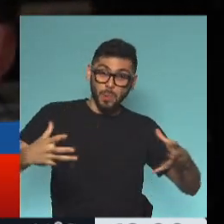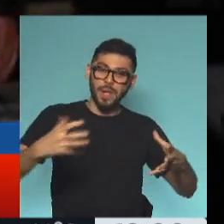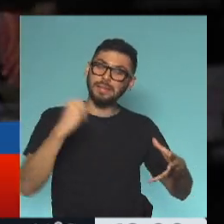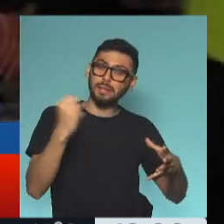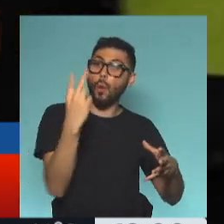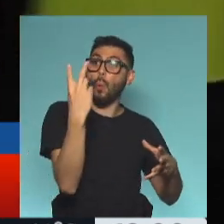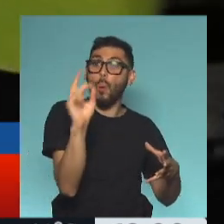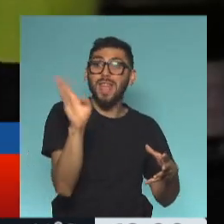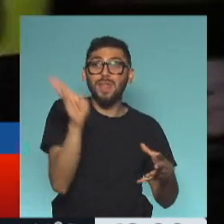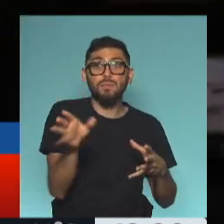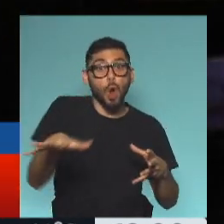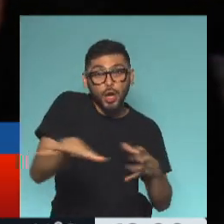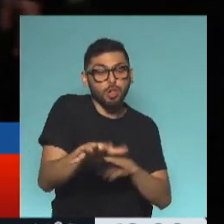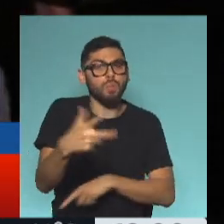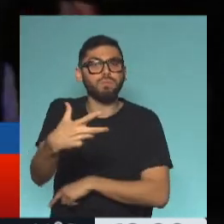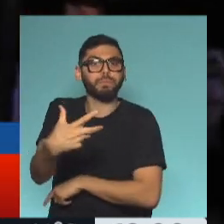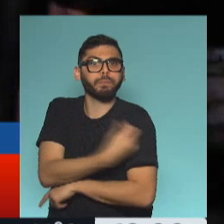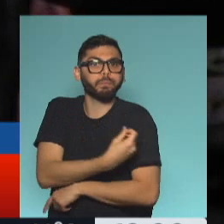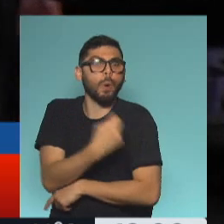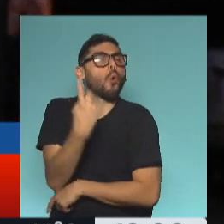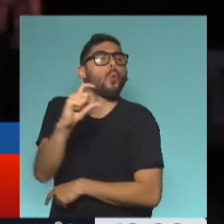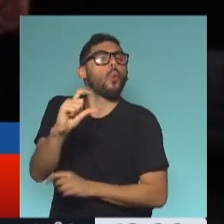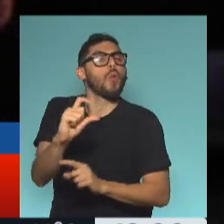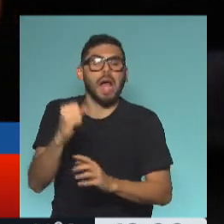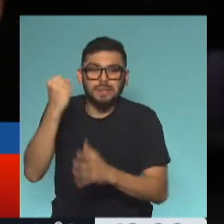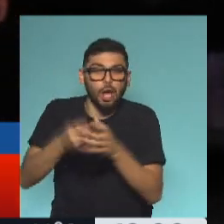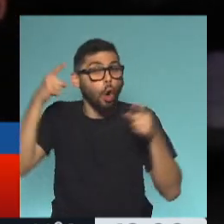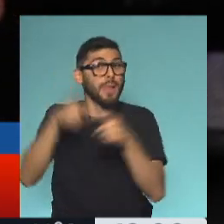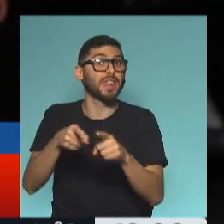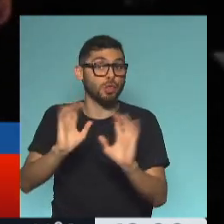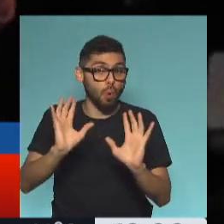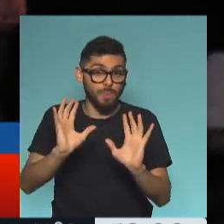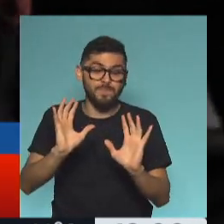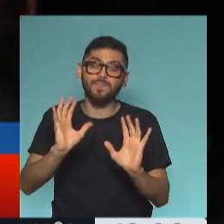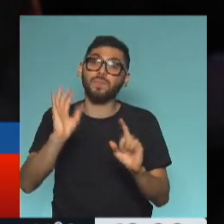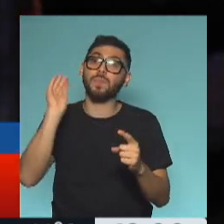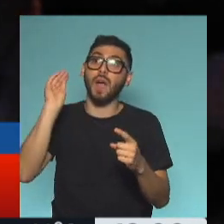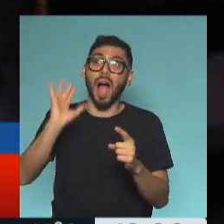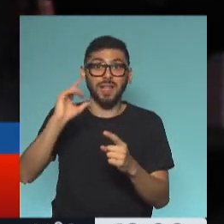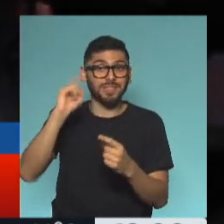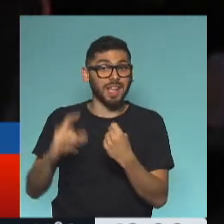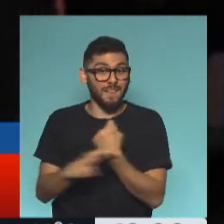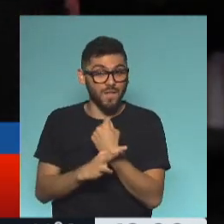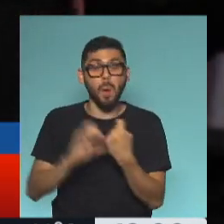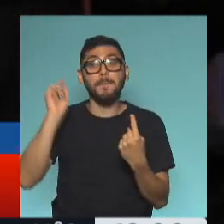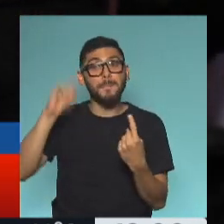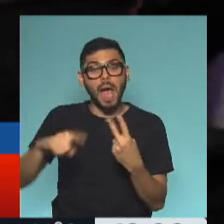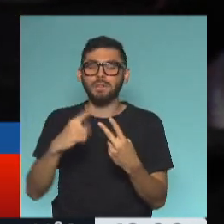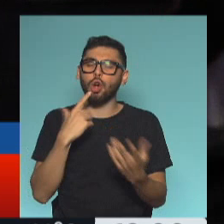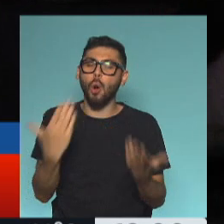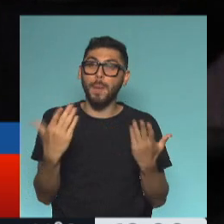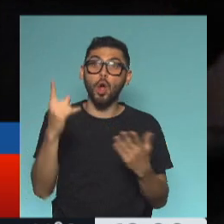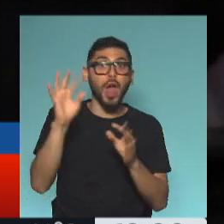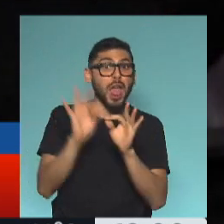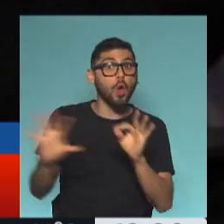por Santiago Cafiero, el jefe de gabinete de la Nación. Y también además hizo como un paralelismo, una comparación, recordando que en